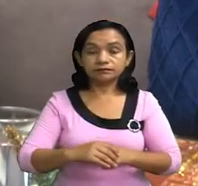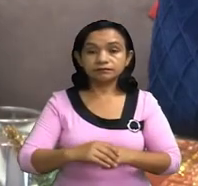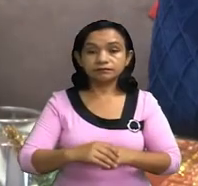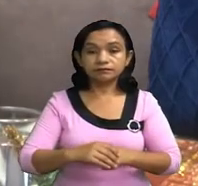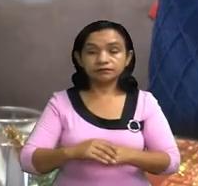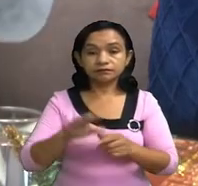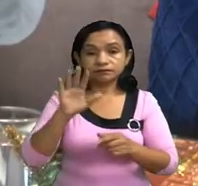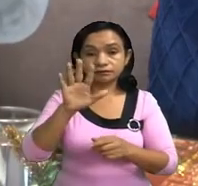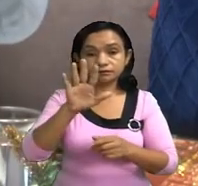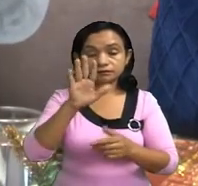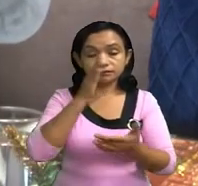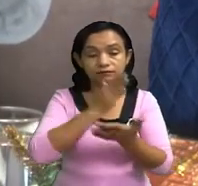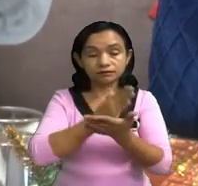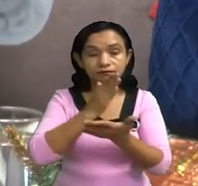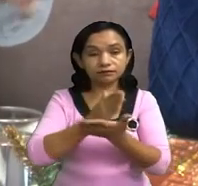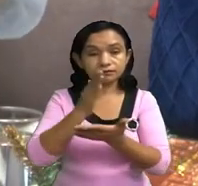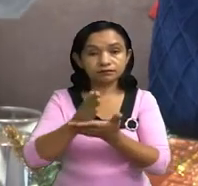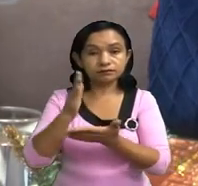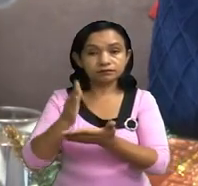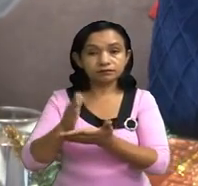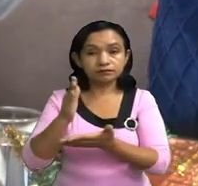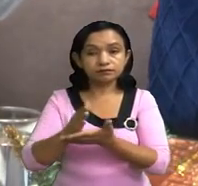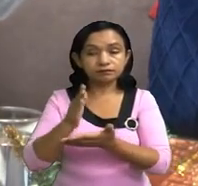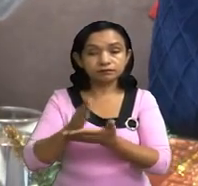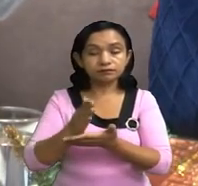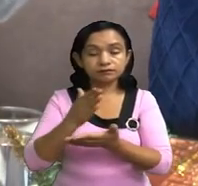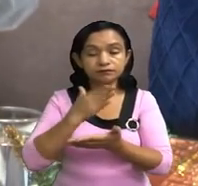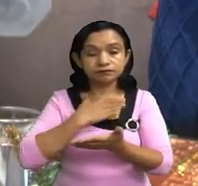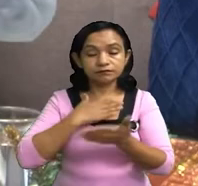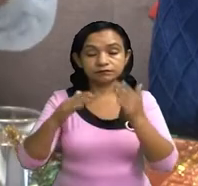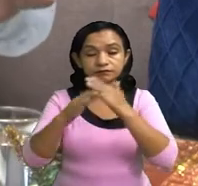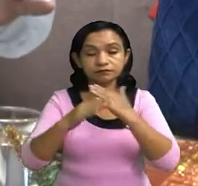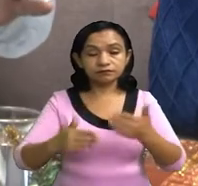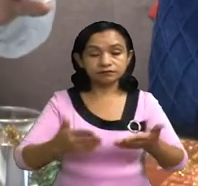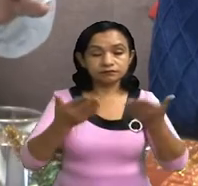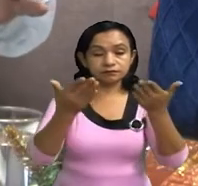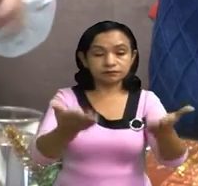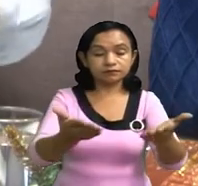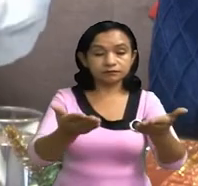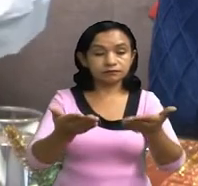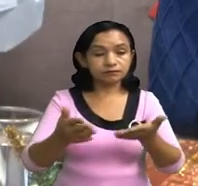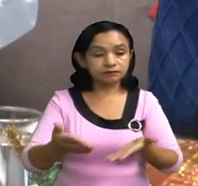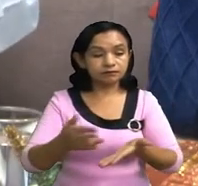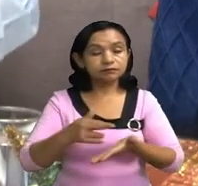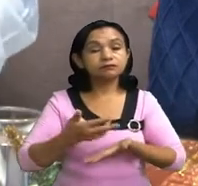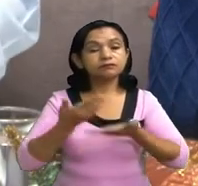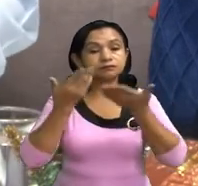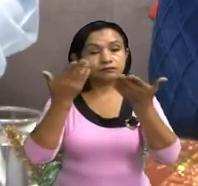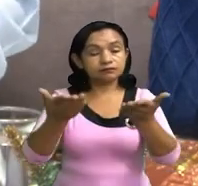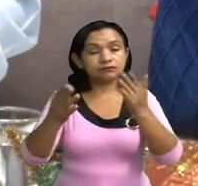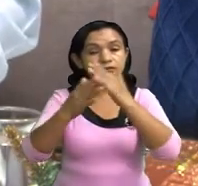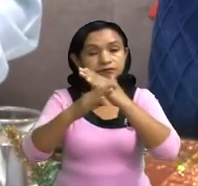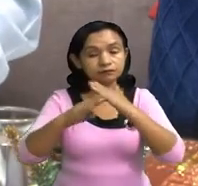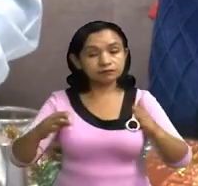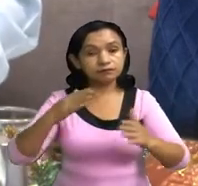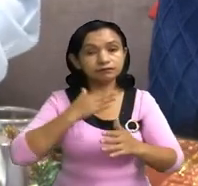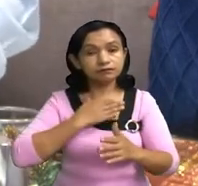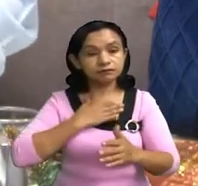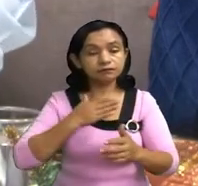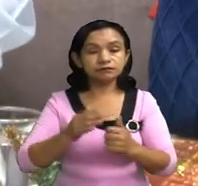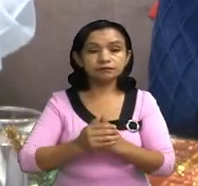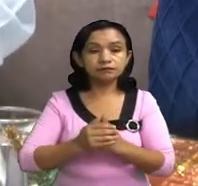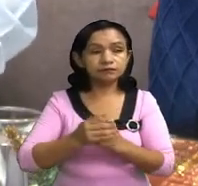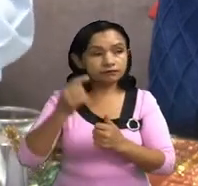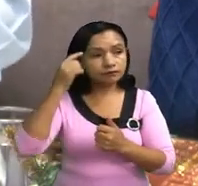5 veces, y no las voy a decir aquí todas, dijo, mi paz os dejo, mi paz os doy. Entonces, ¿qué sucede? Que nosotros